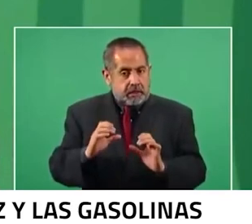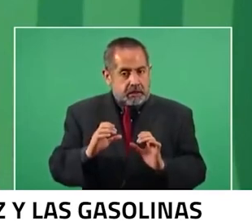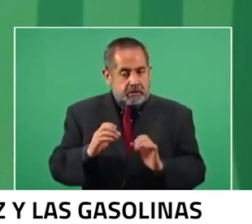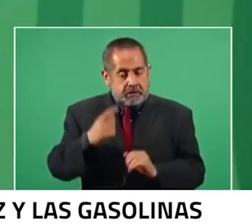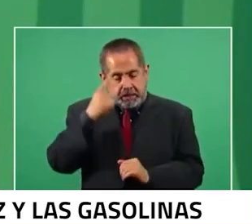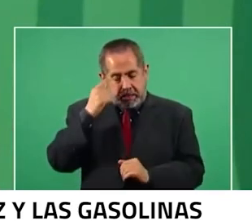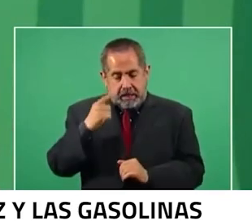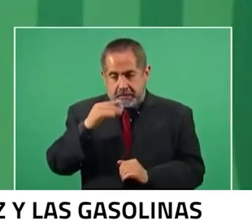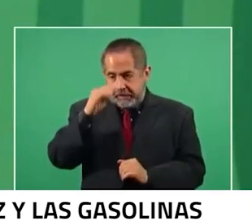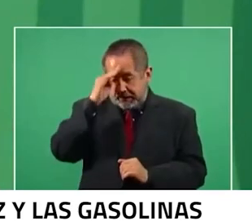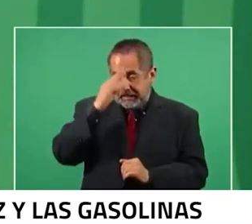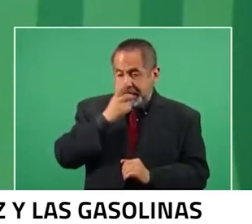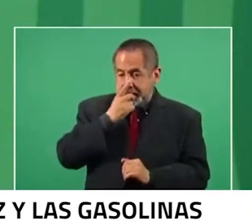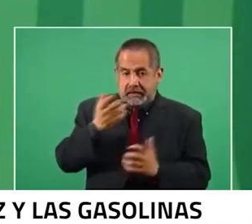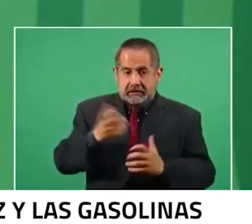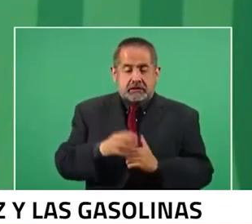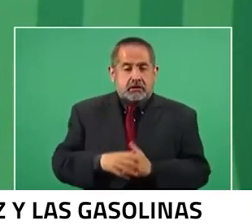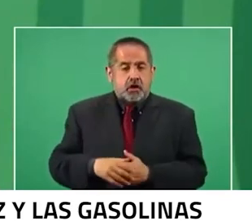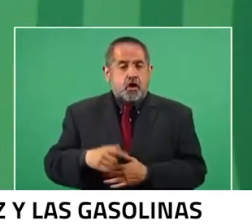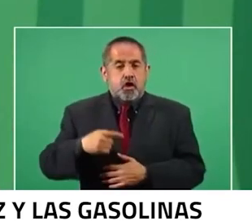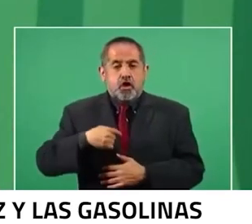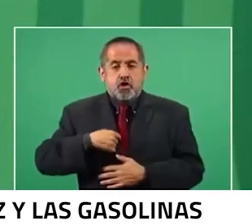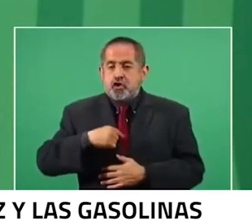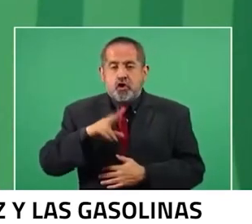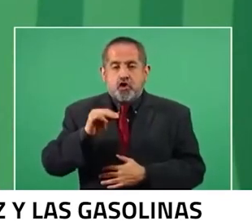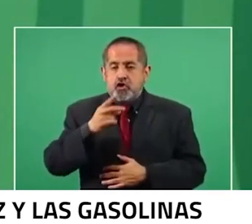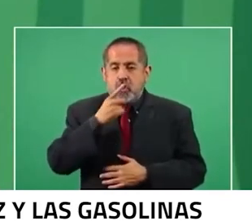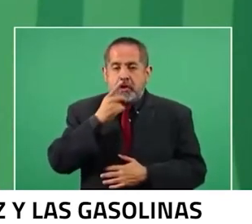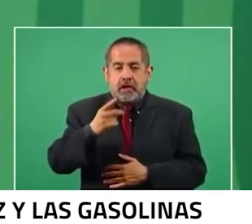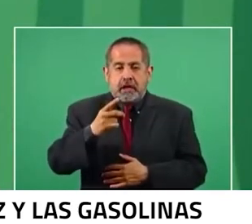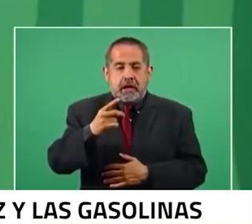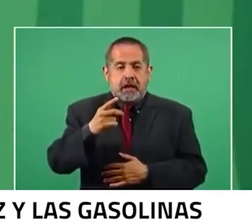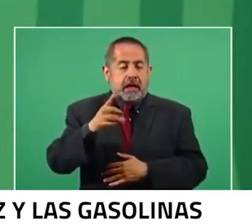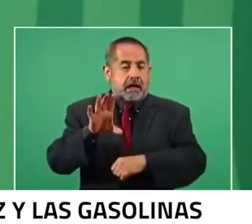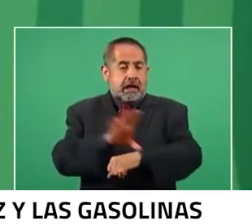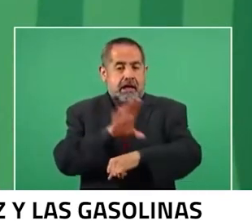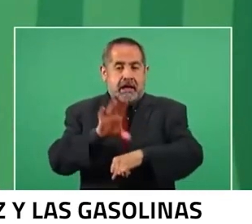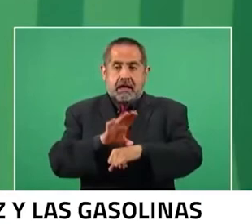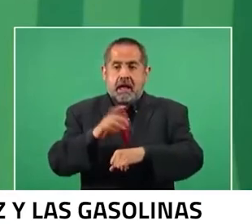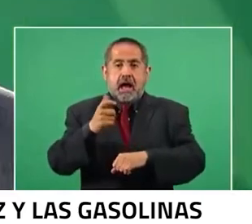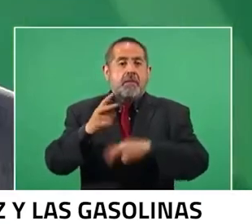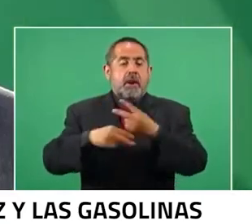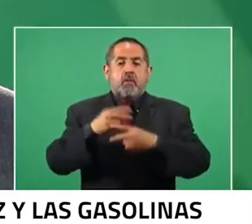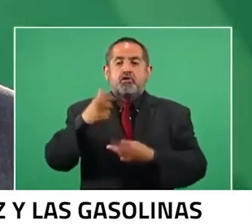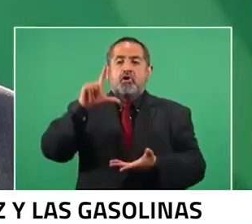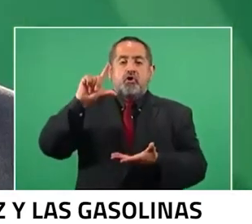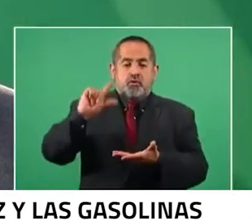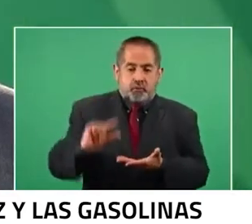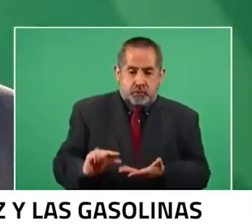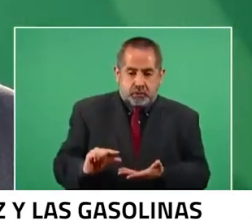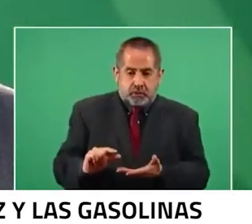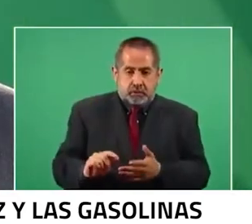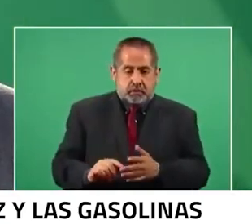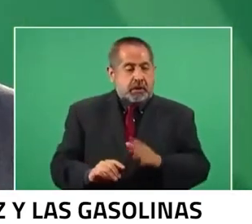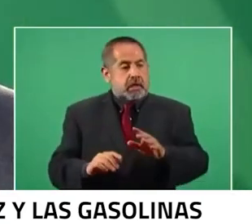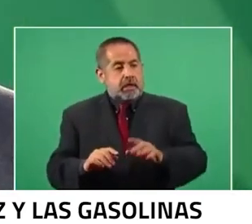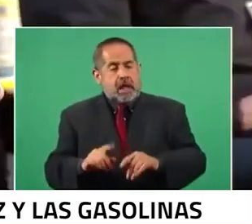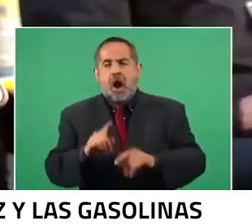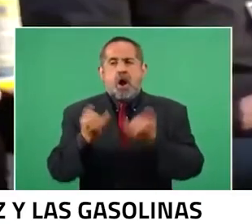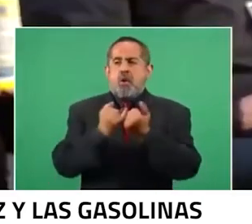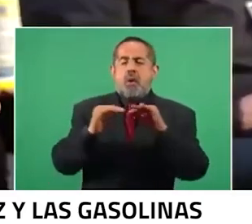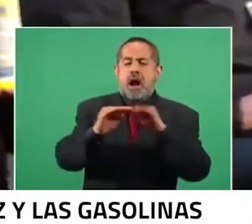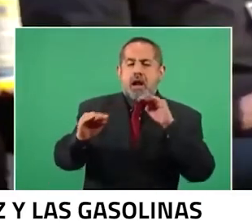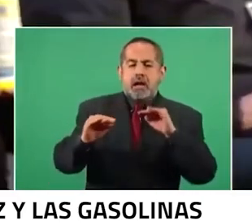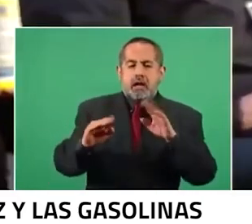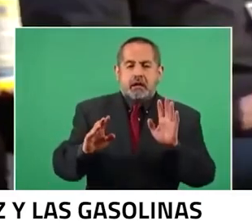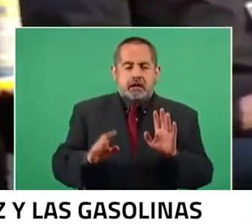¿no? Yo no he dicho que se va a bajar el precio de la energía eléctrica. Bueno, que se iba a conservar y que se podría bajar